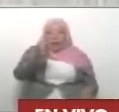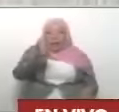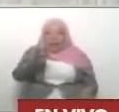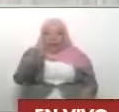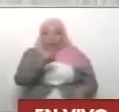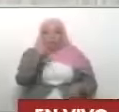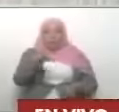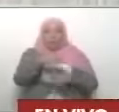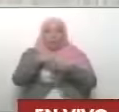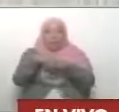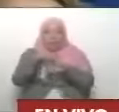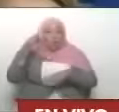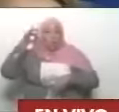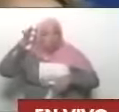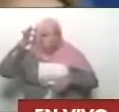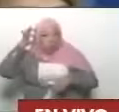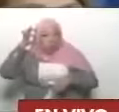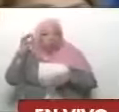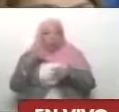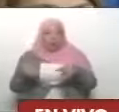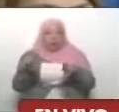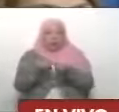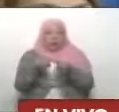la Mujer e Igualdad de Género.